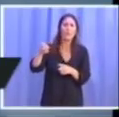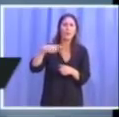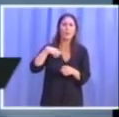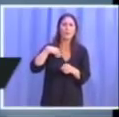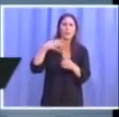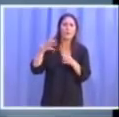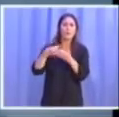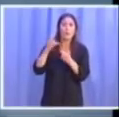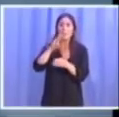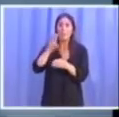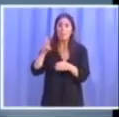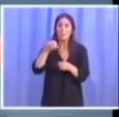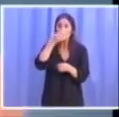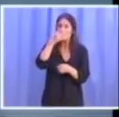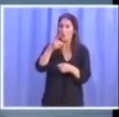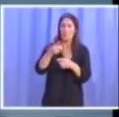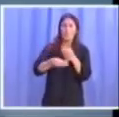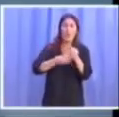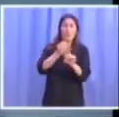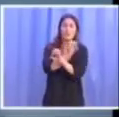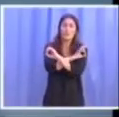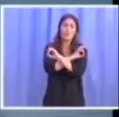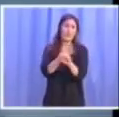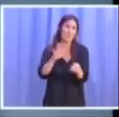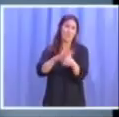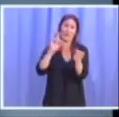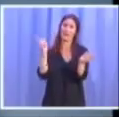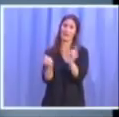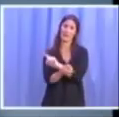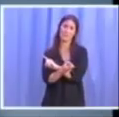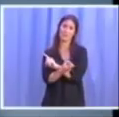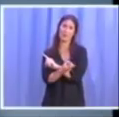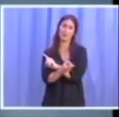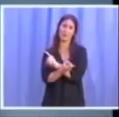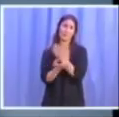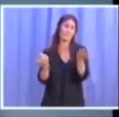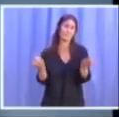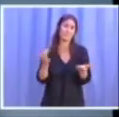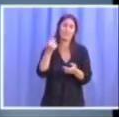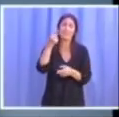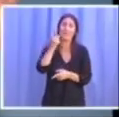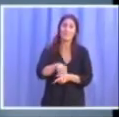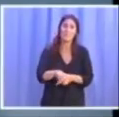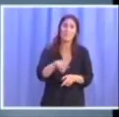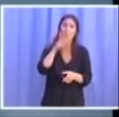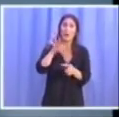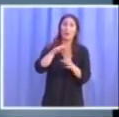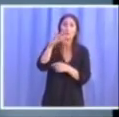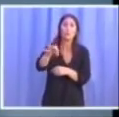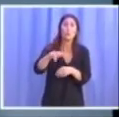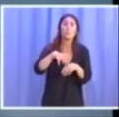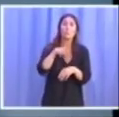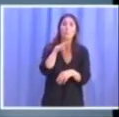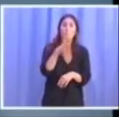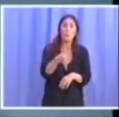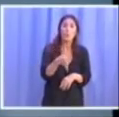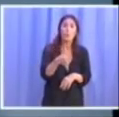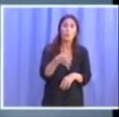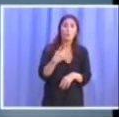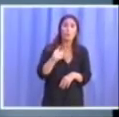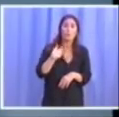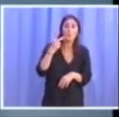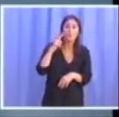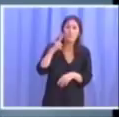hecho nada por cambiarlo, por falta de valentía. Además, es nuestra conclusión, porque les acabamos de oír